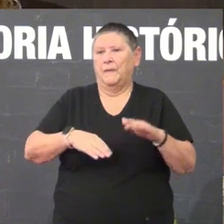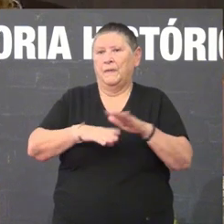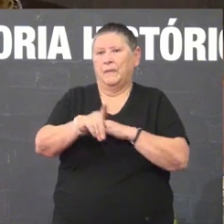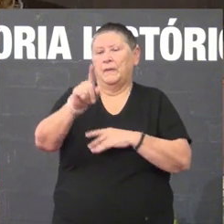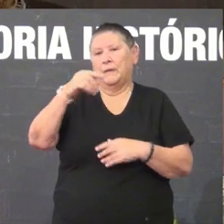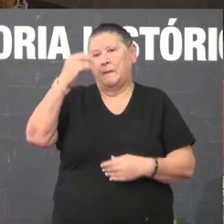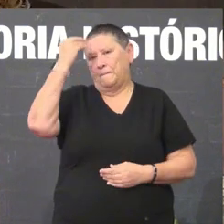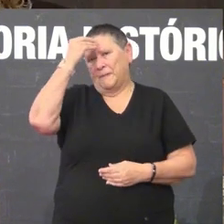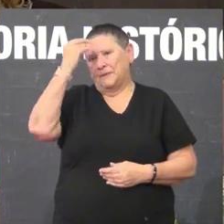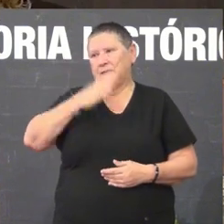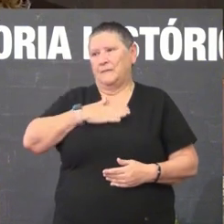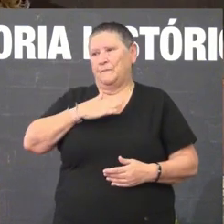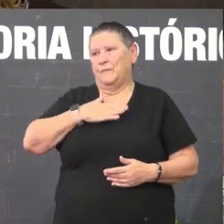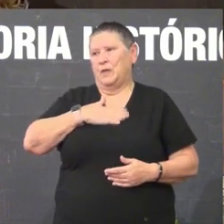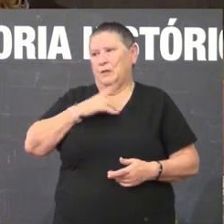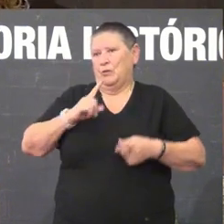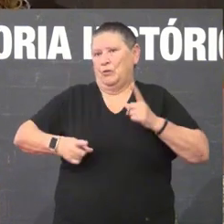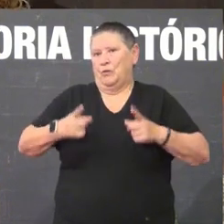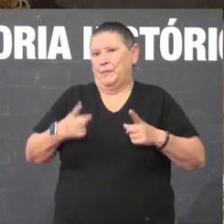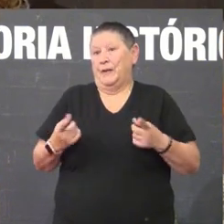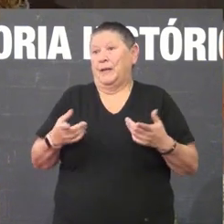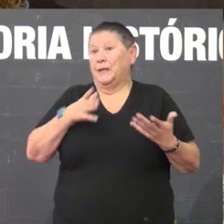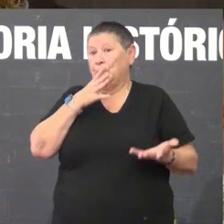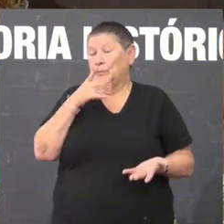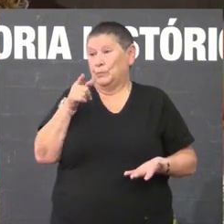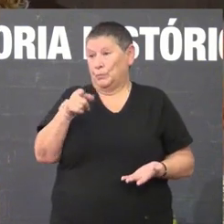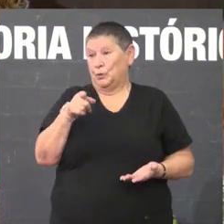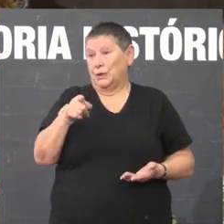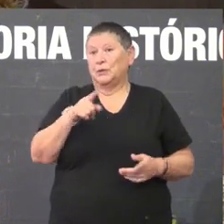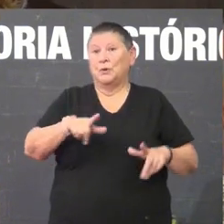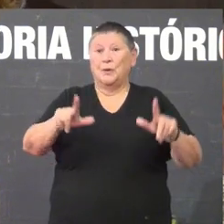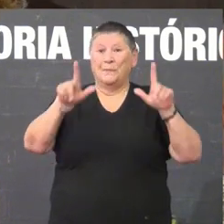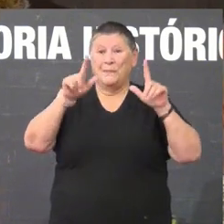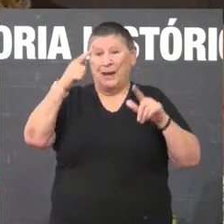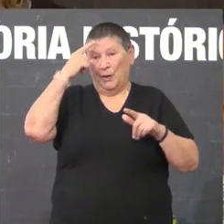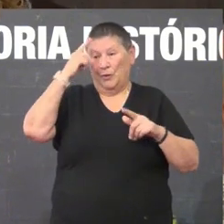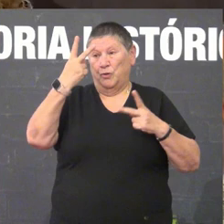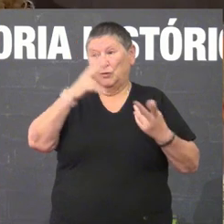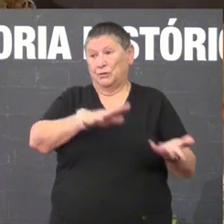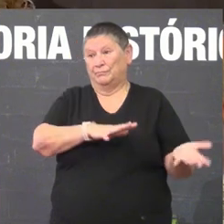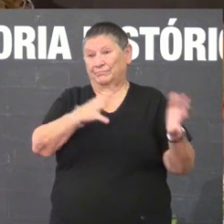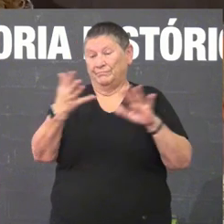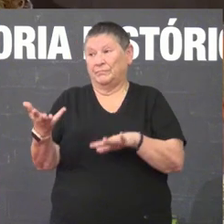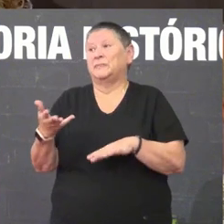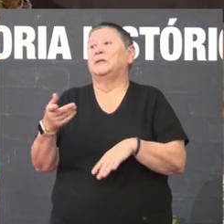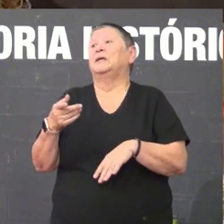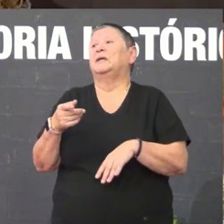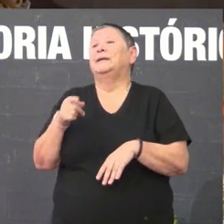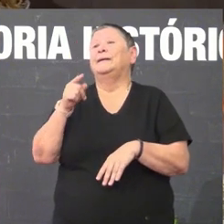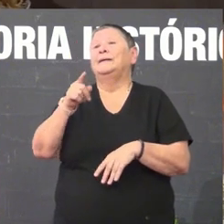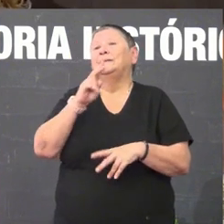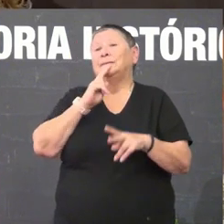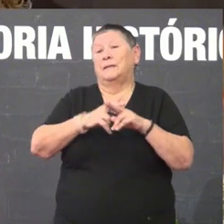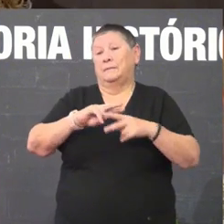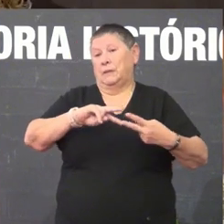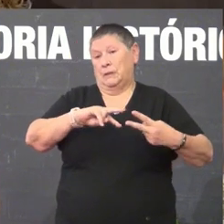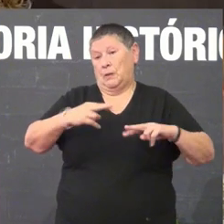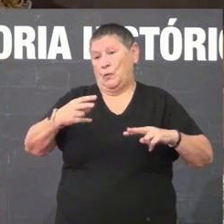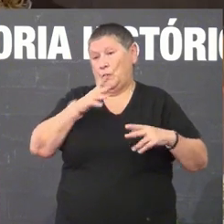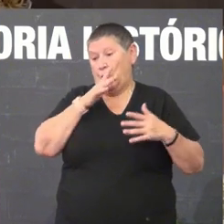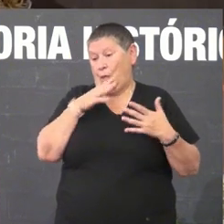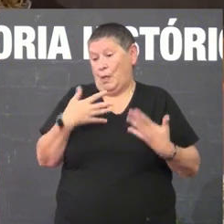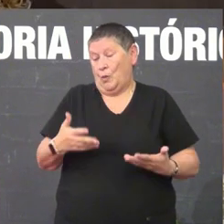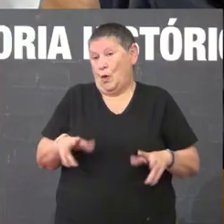dominante Por eso yo creo que bueno que se marco mental de la polarización que es una traducción moderna de